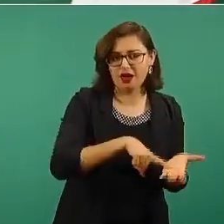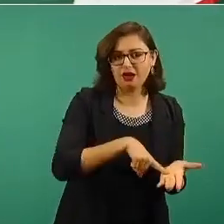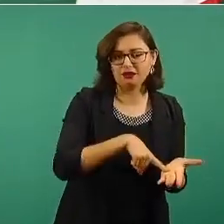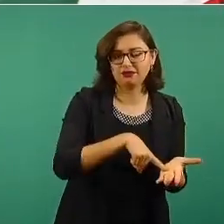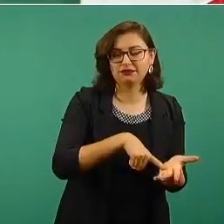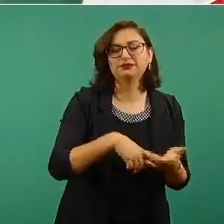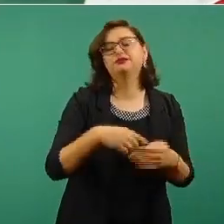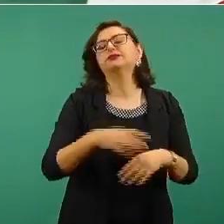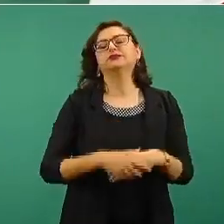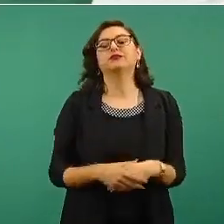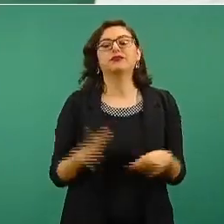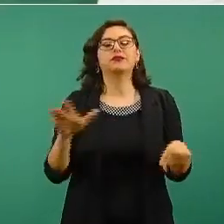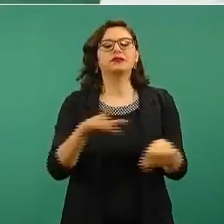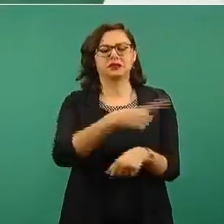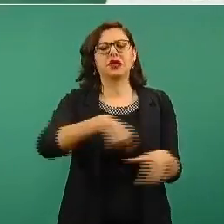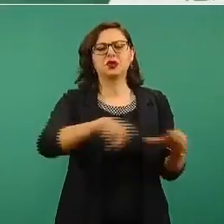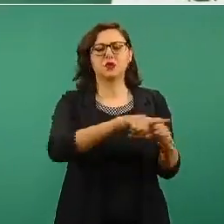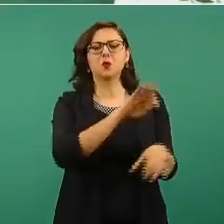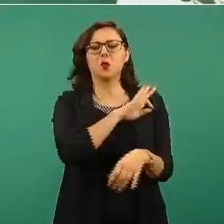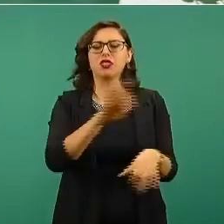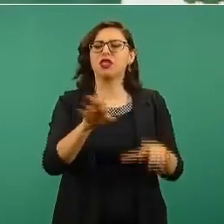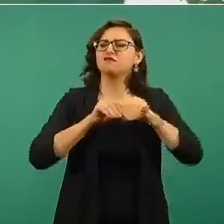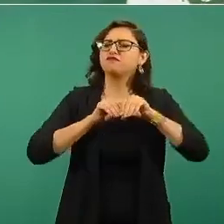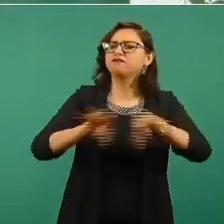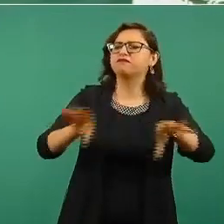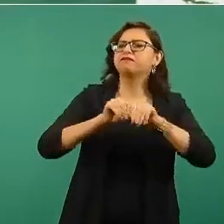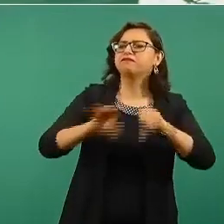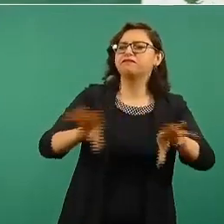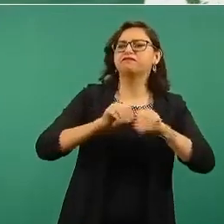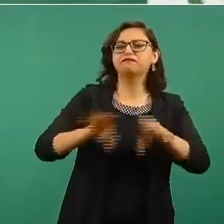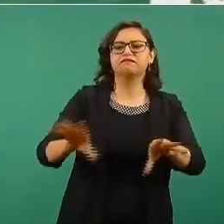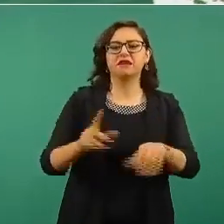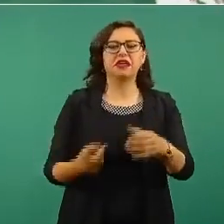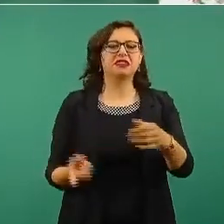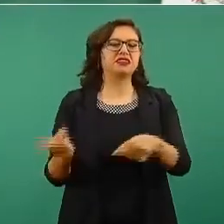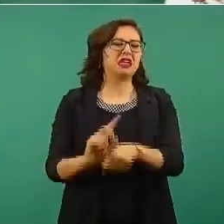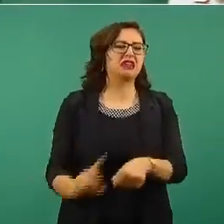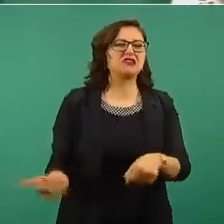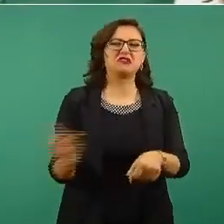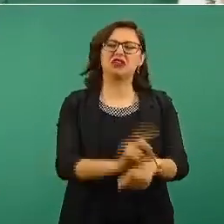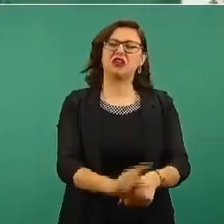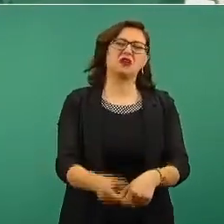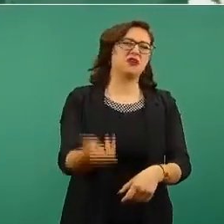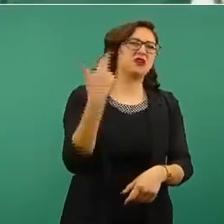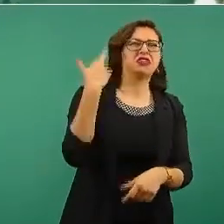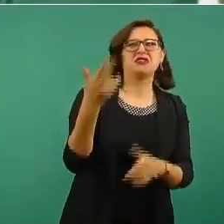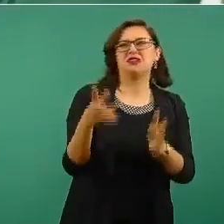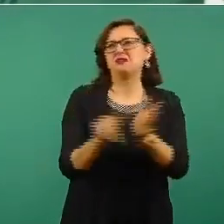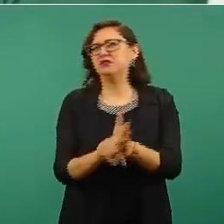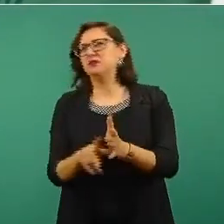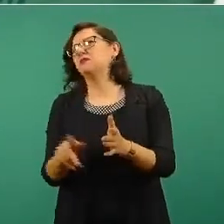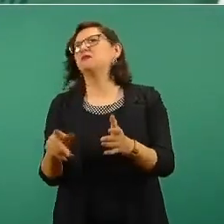casi absoluto de todos los medios de información, de la radio, de la televisión,